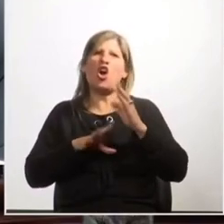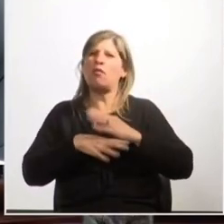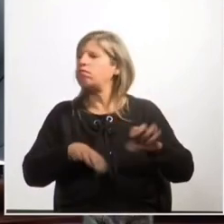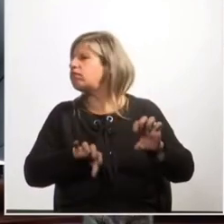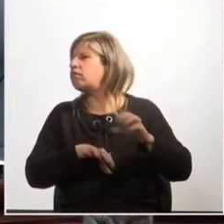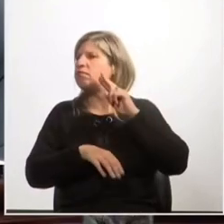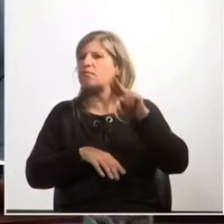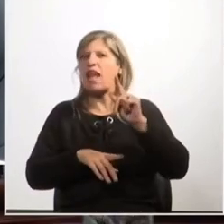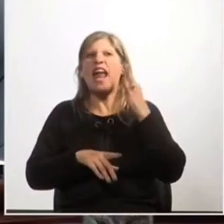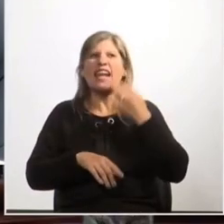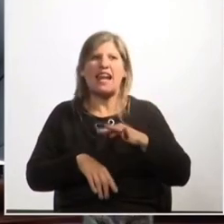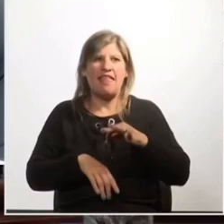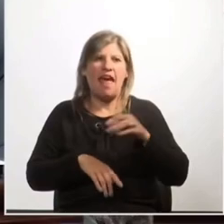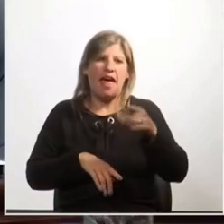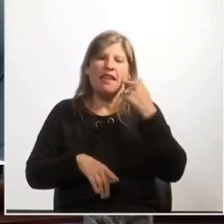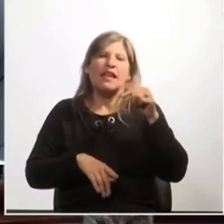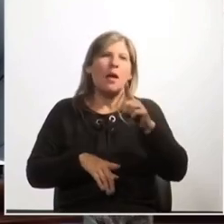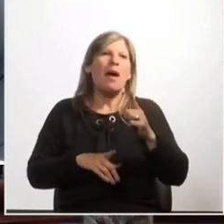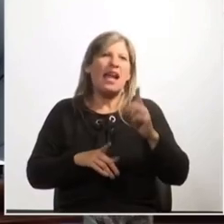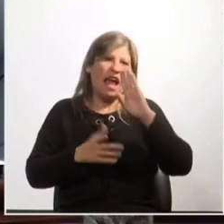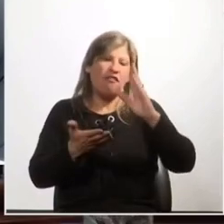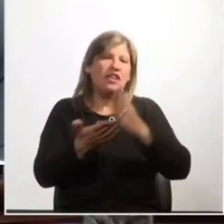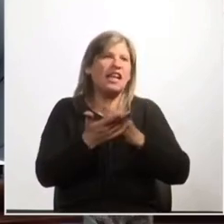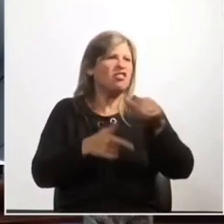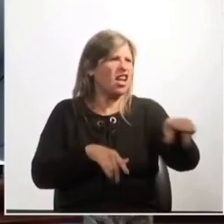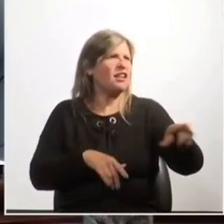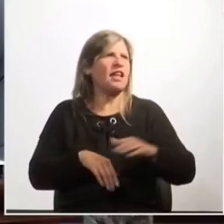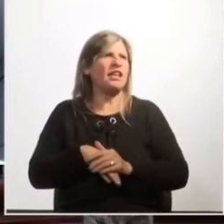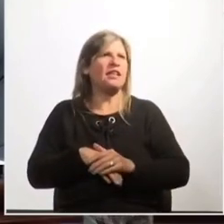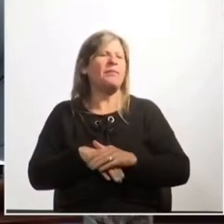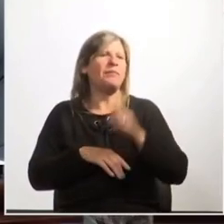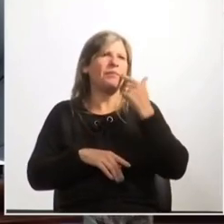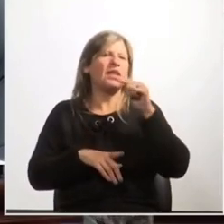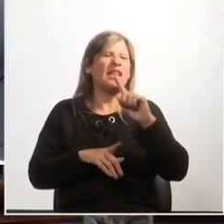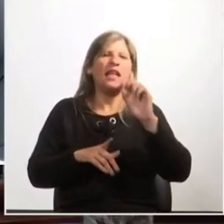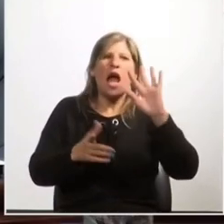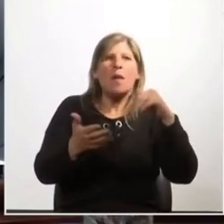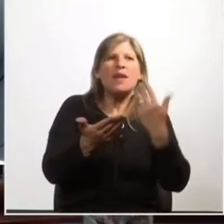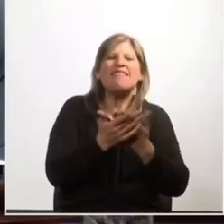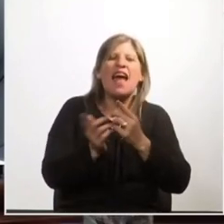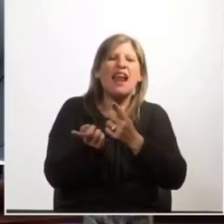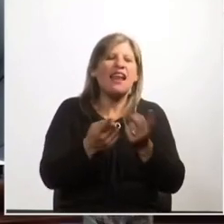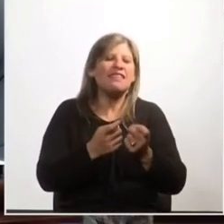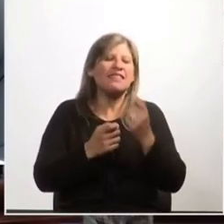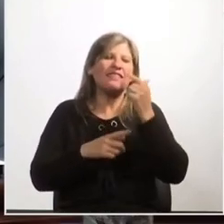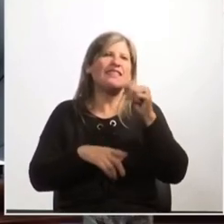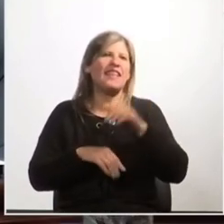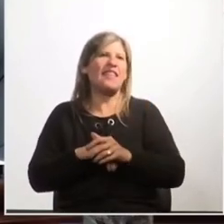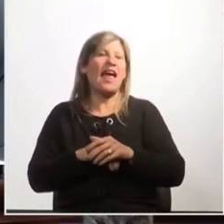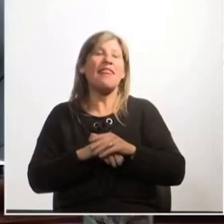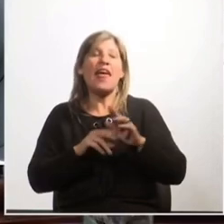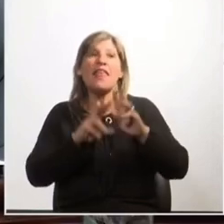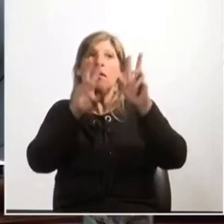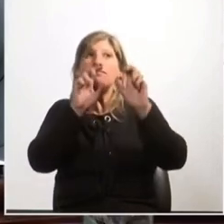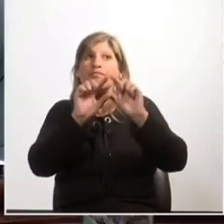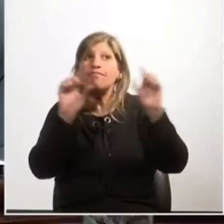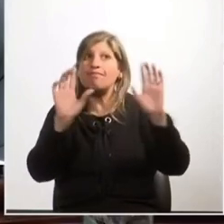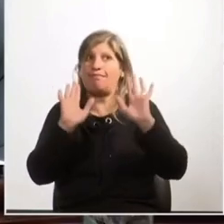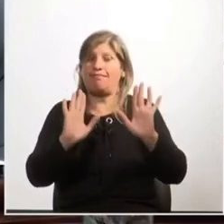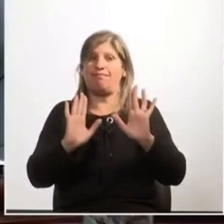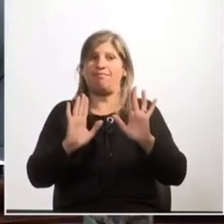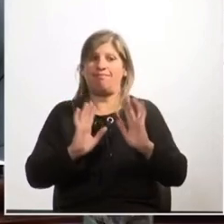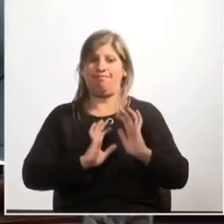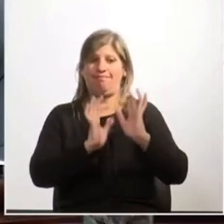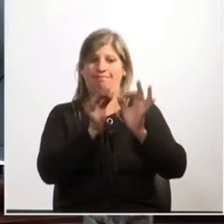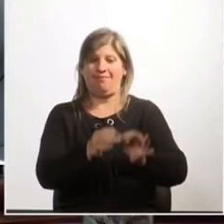Para finalizar, señora presidenta, lo que hemos intentado plantear es la necesidad de, y abro comillas, llegar